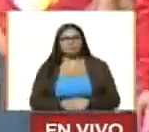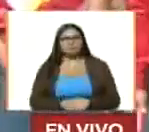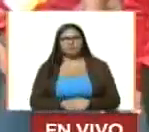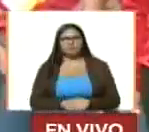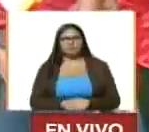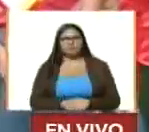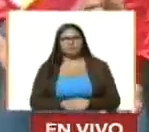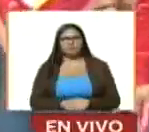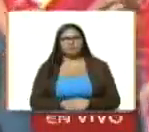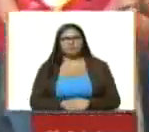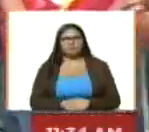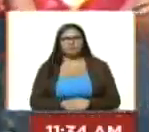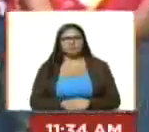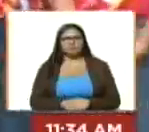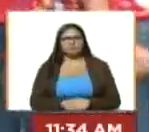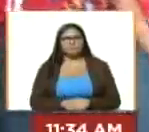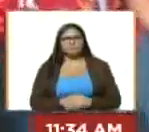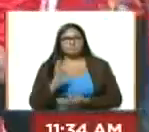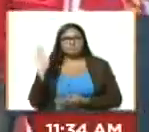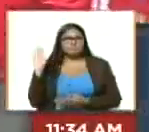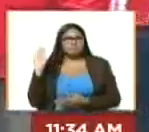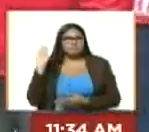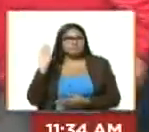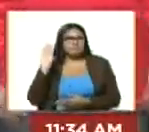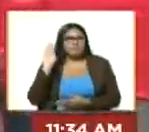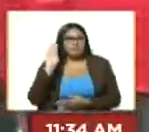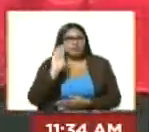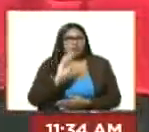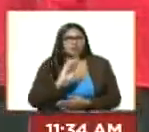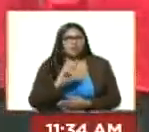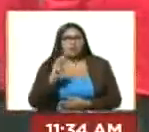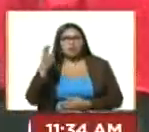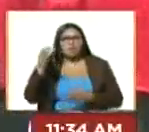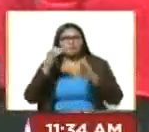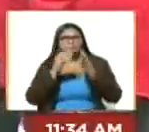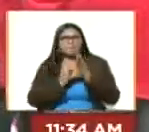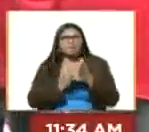Y se vinieron las